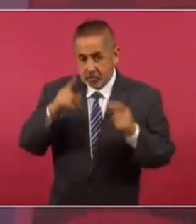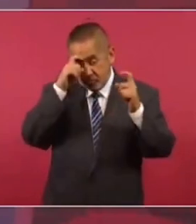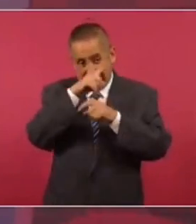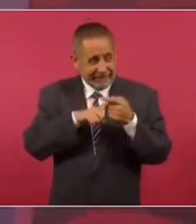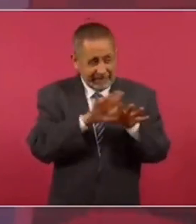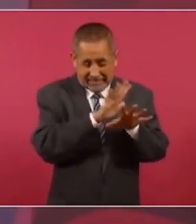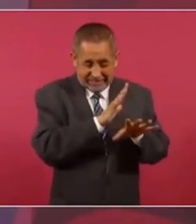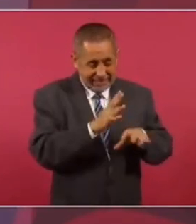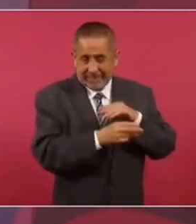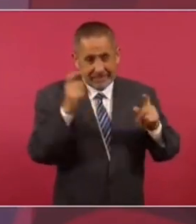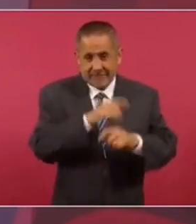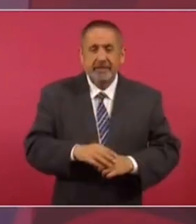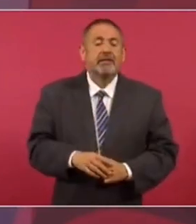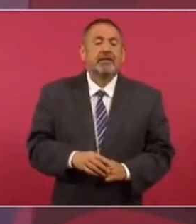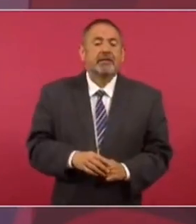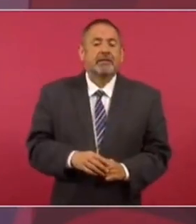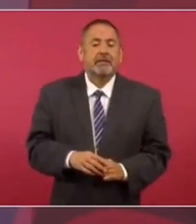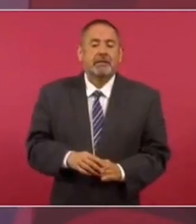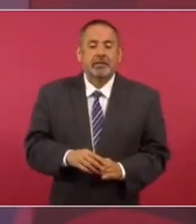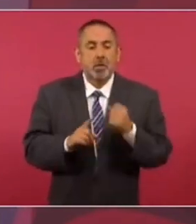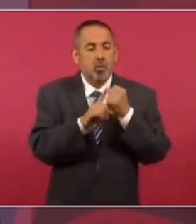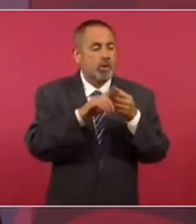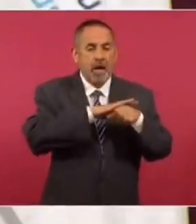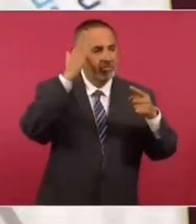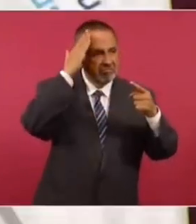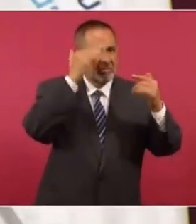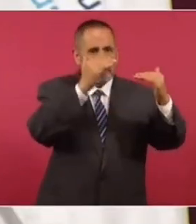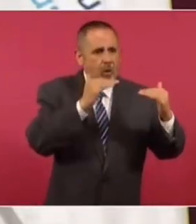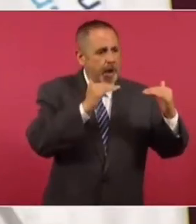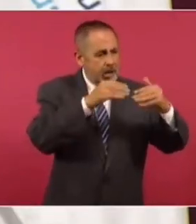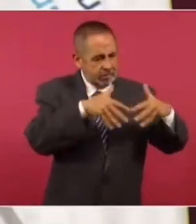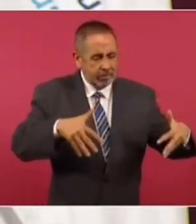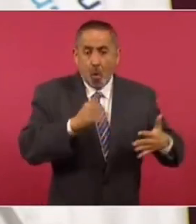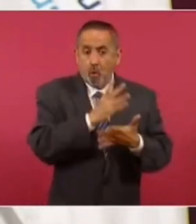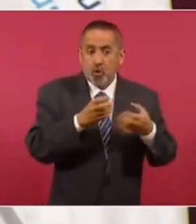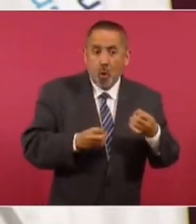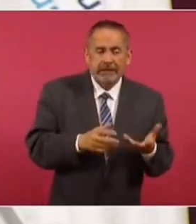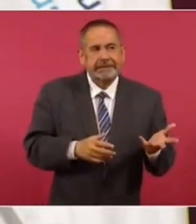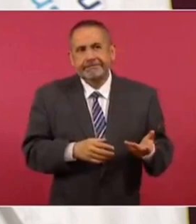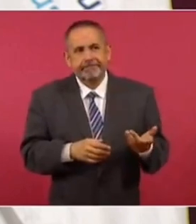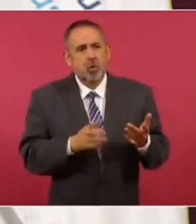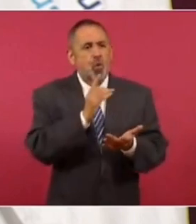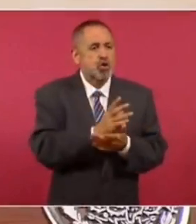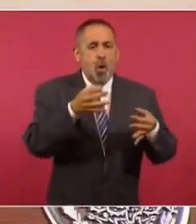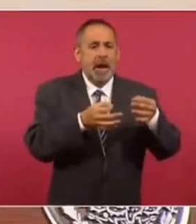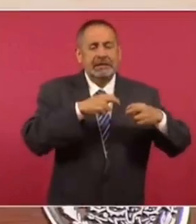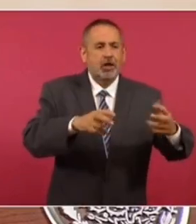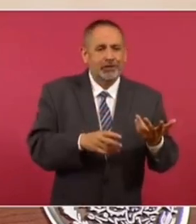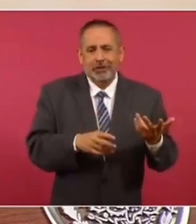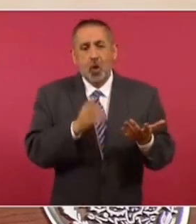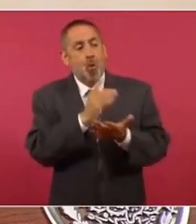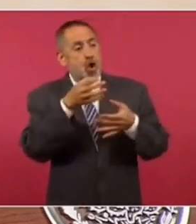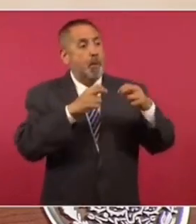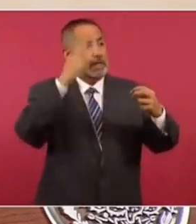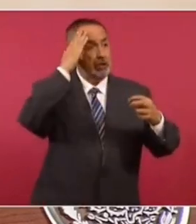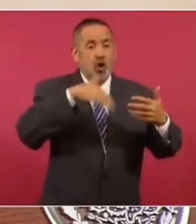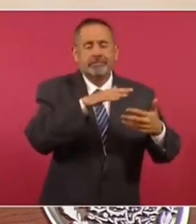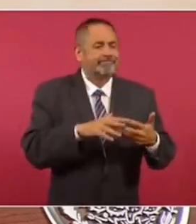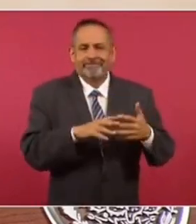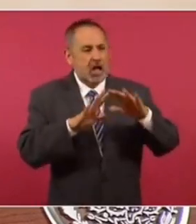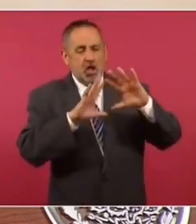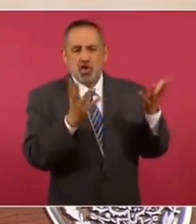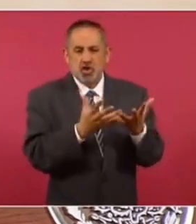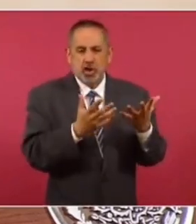complejo, porque es un problema estructural. No son los jueces nada más, no son los magistrados, no son los ministros.